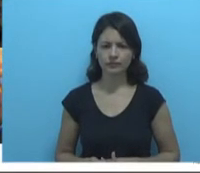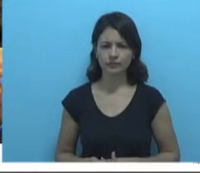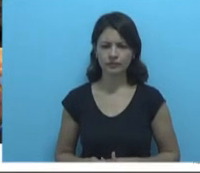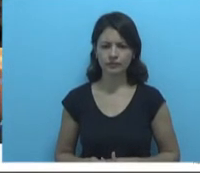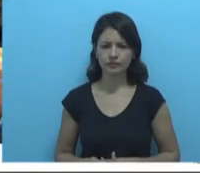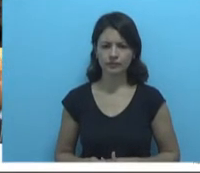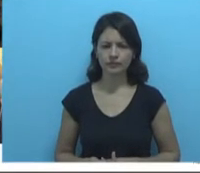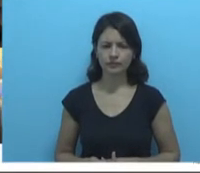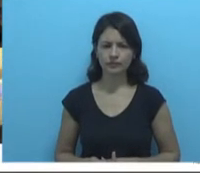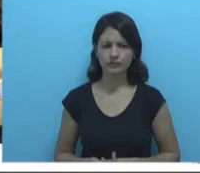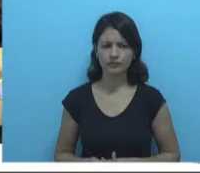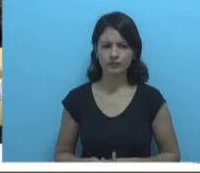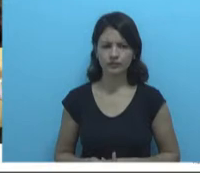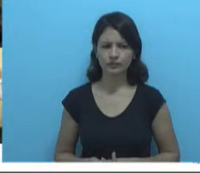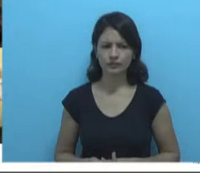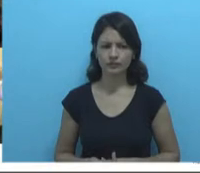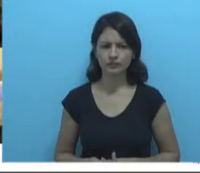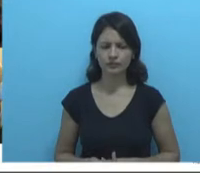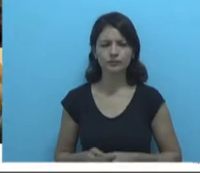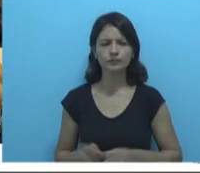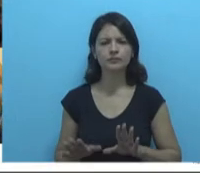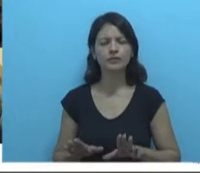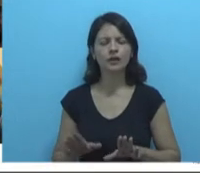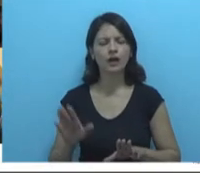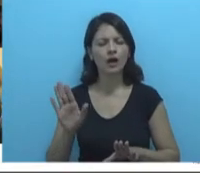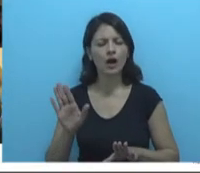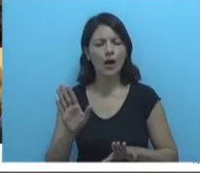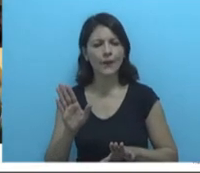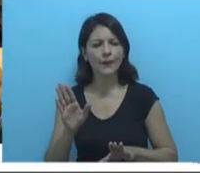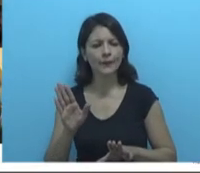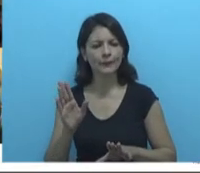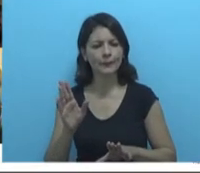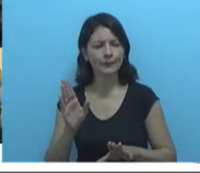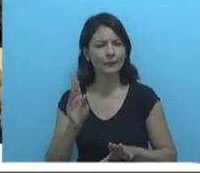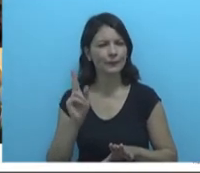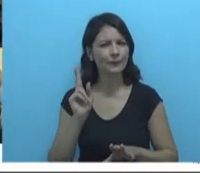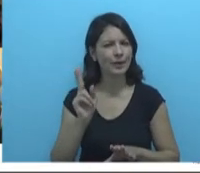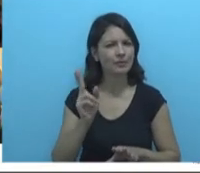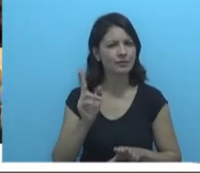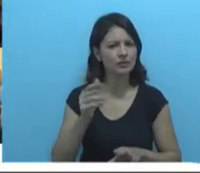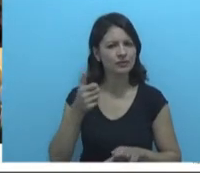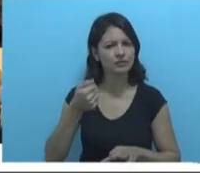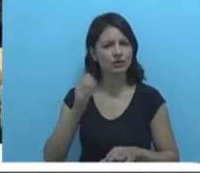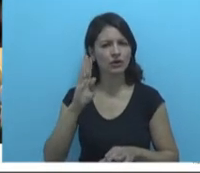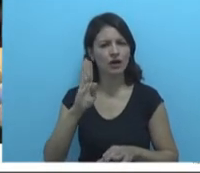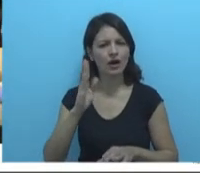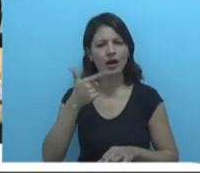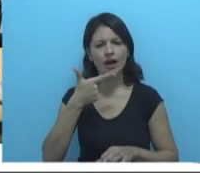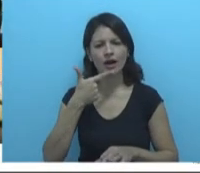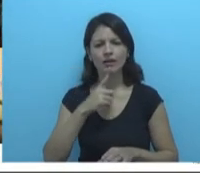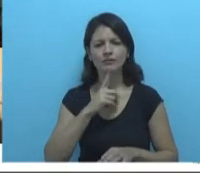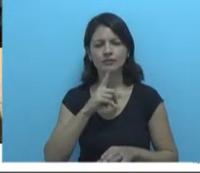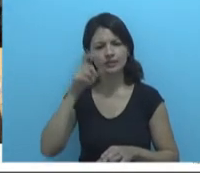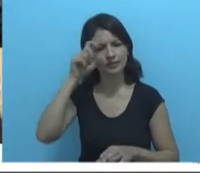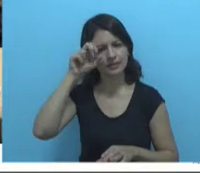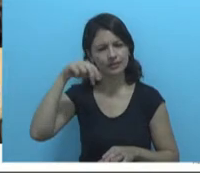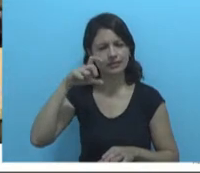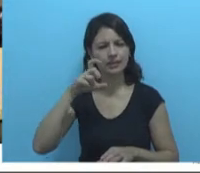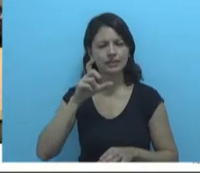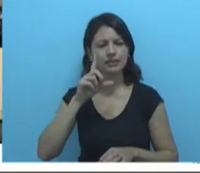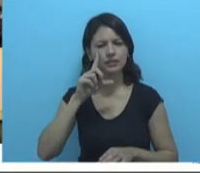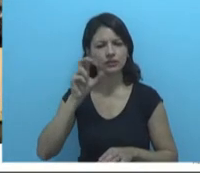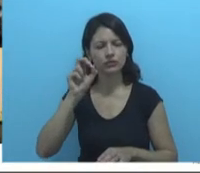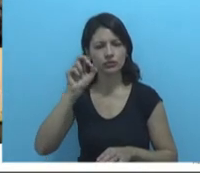Sí, era para pedir la abstención sobre este tema y, bueno, fuera del reglamento decirle que en